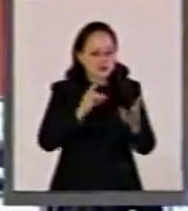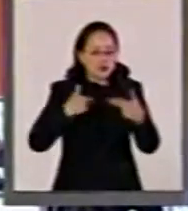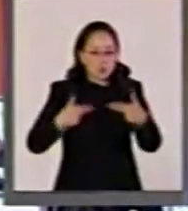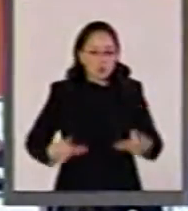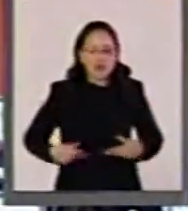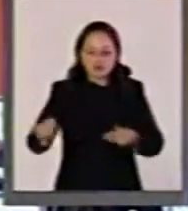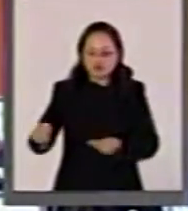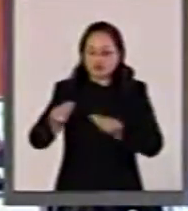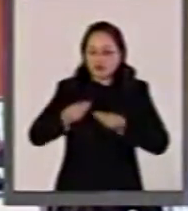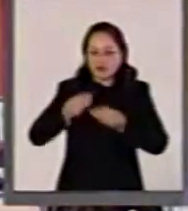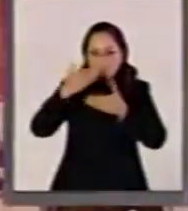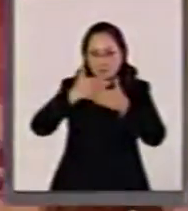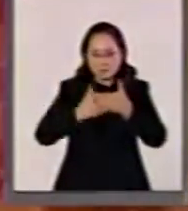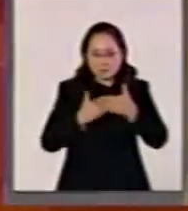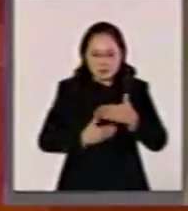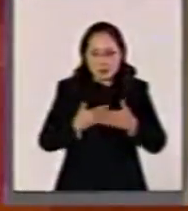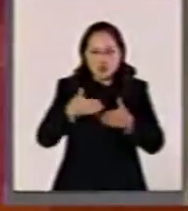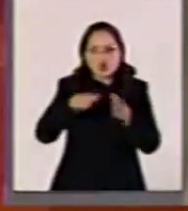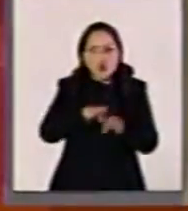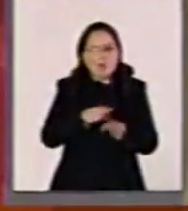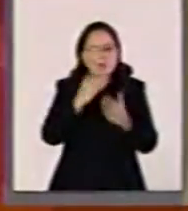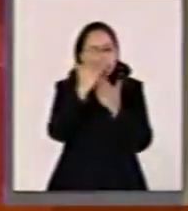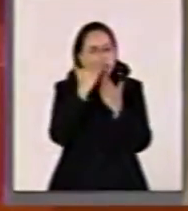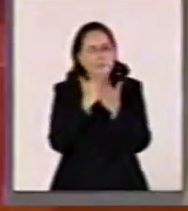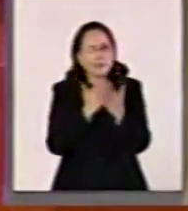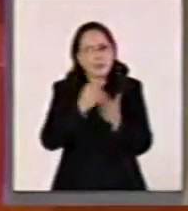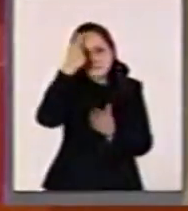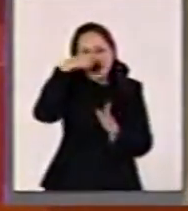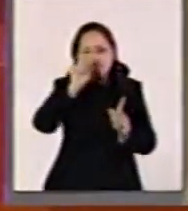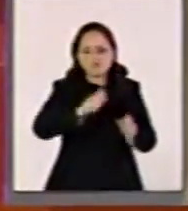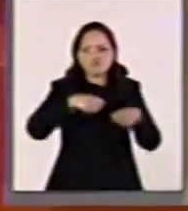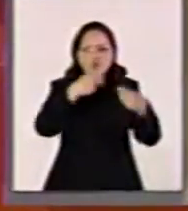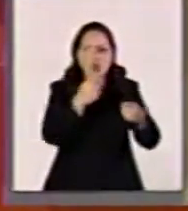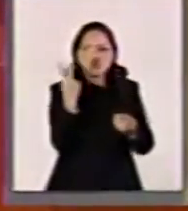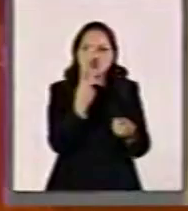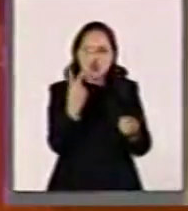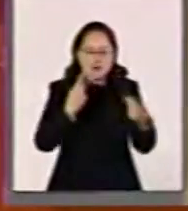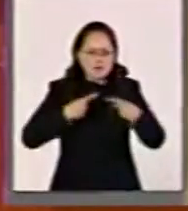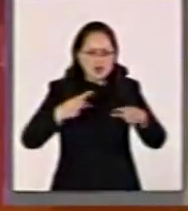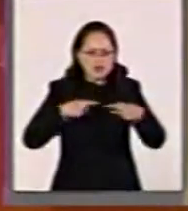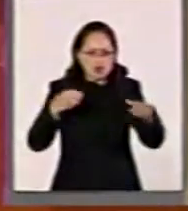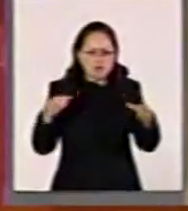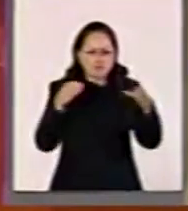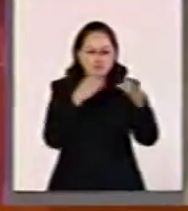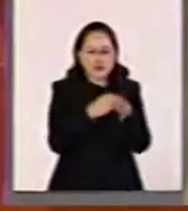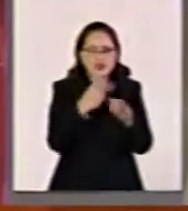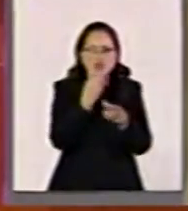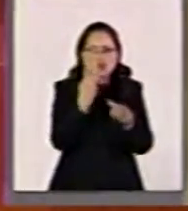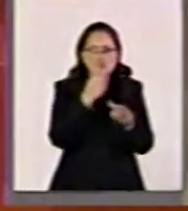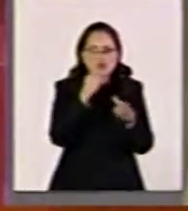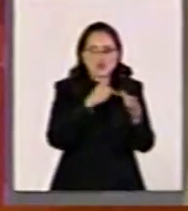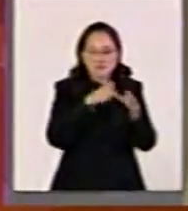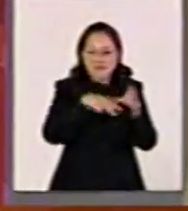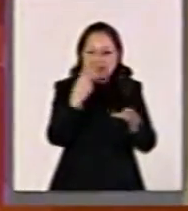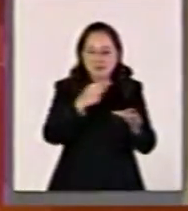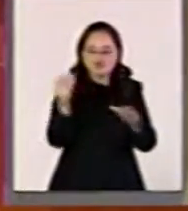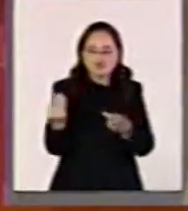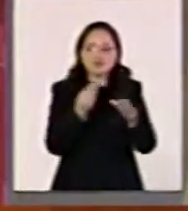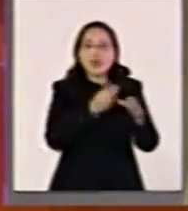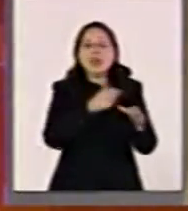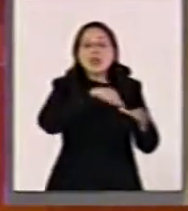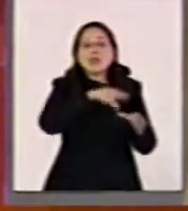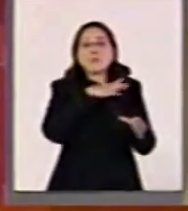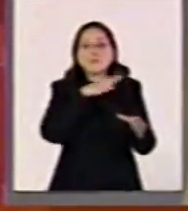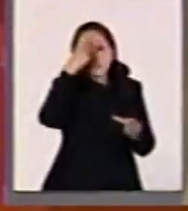el expediente correspondiente al proceso de designación de las dos personas que ocuparán las dos vacantes existentes en el